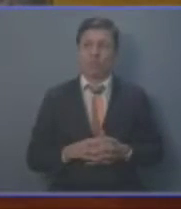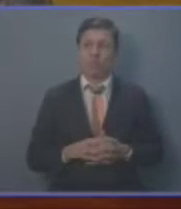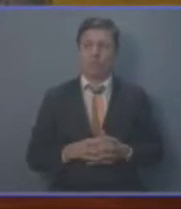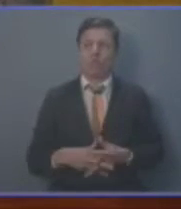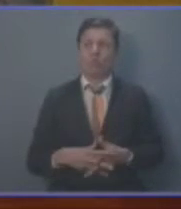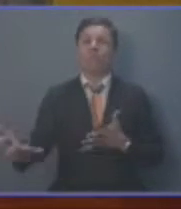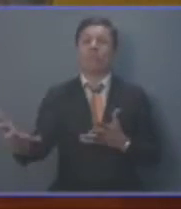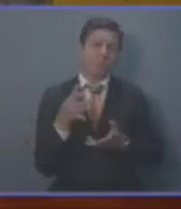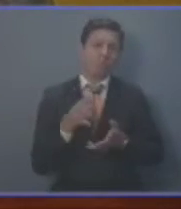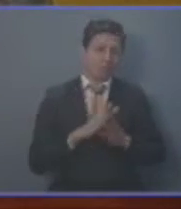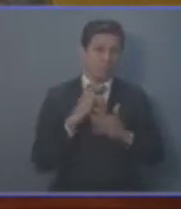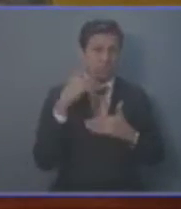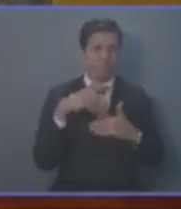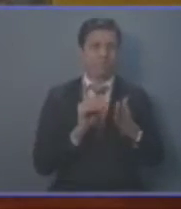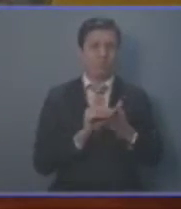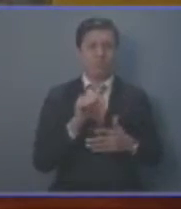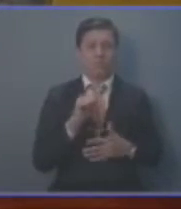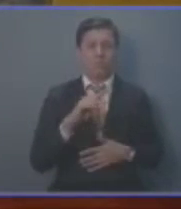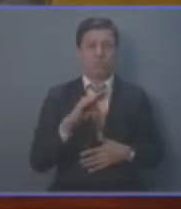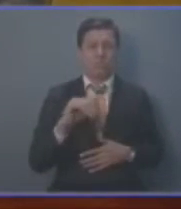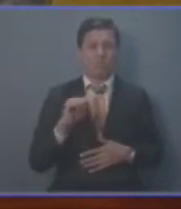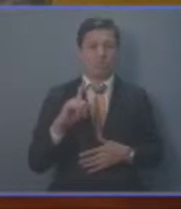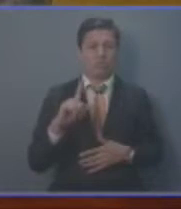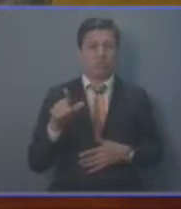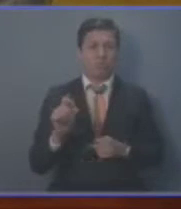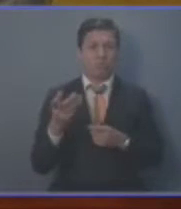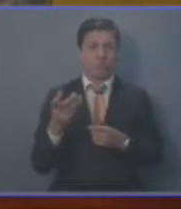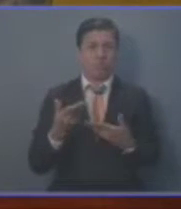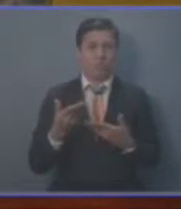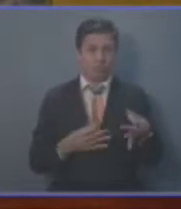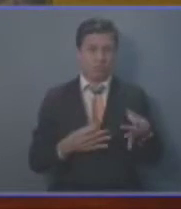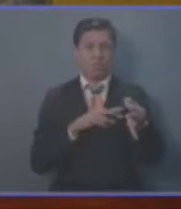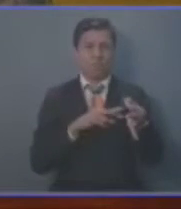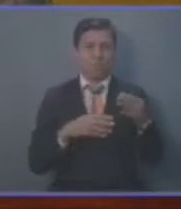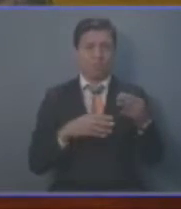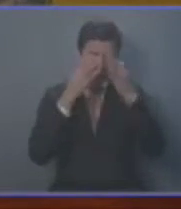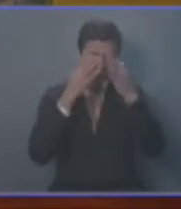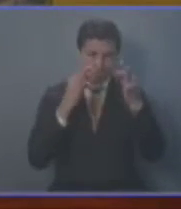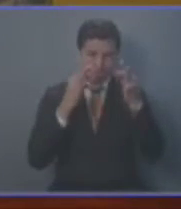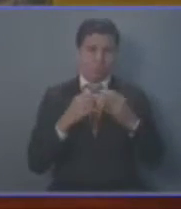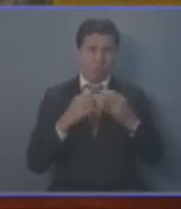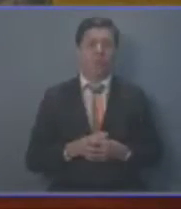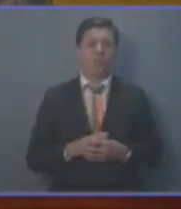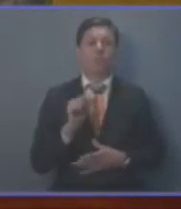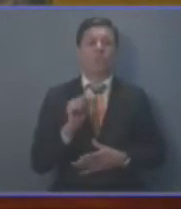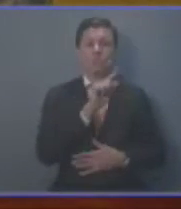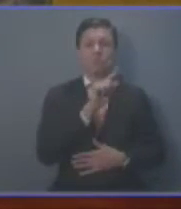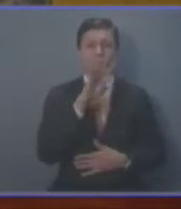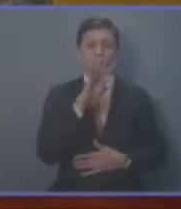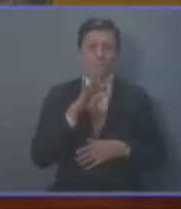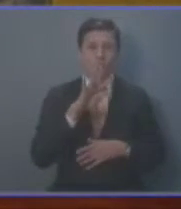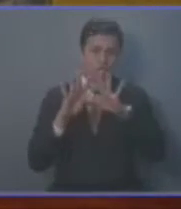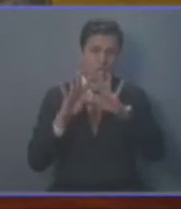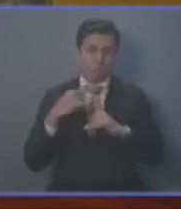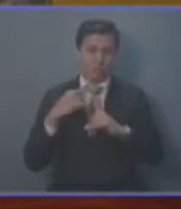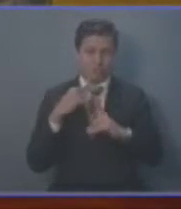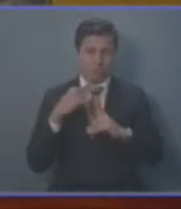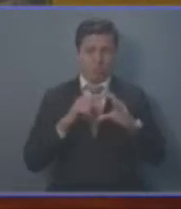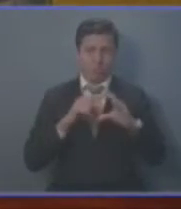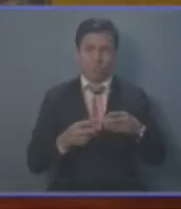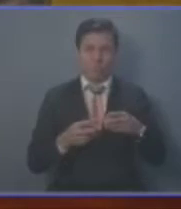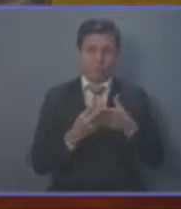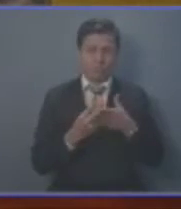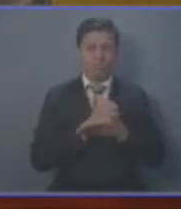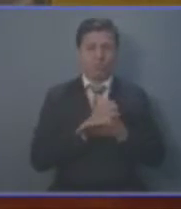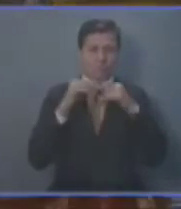Le solicitamos a la diputada Anabel Belloso nos pueda leer el dictamen 149 favorable de dicha Comisión